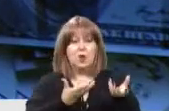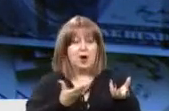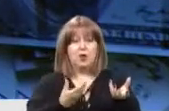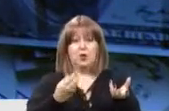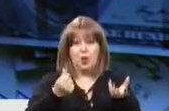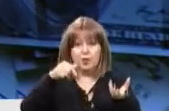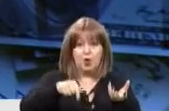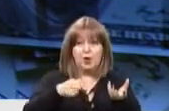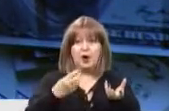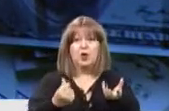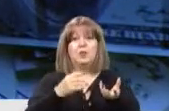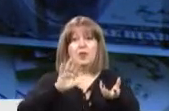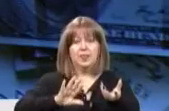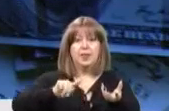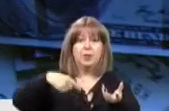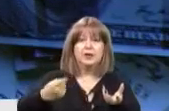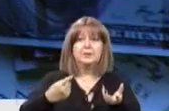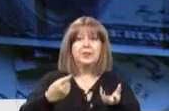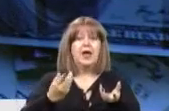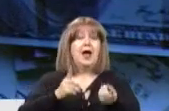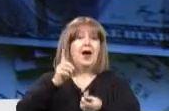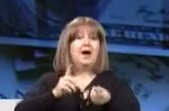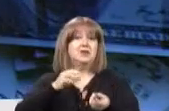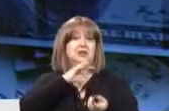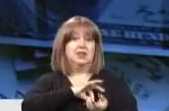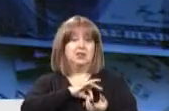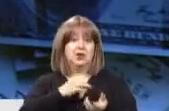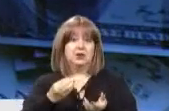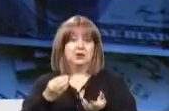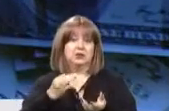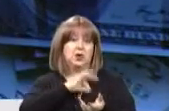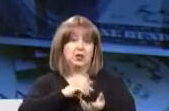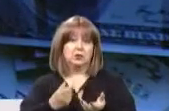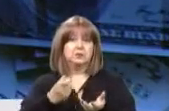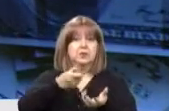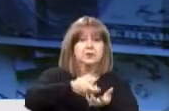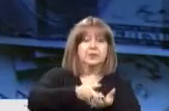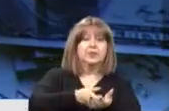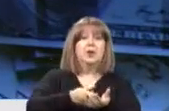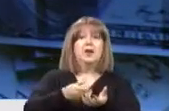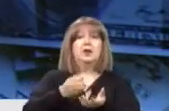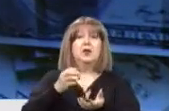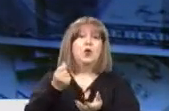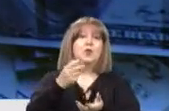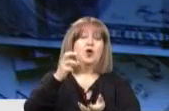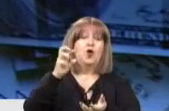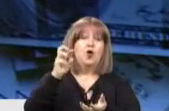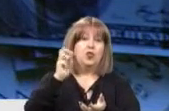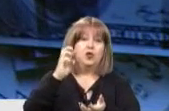recién, ¿no? De que ahora, digamos, con el aguinaldo también, hay mucha gente que se fue al dólar blue, claro. eso también hizo que aumente. Claro.